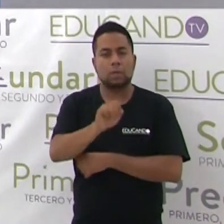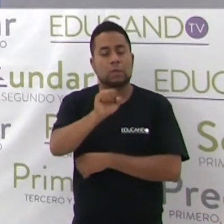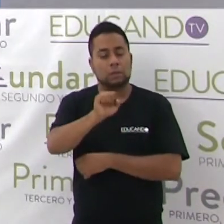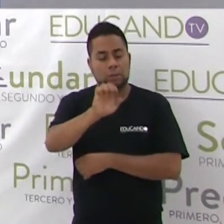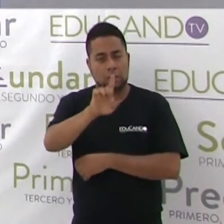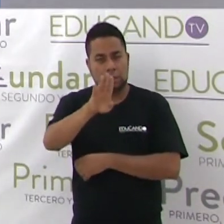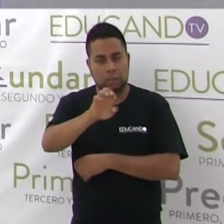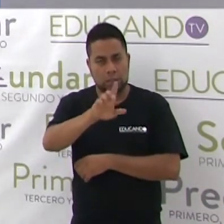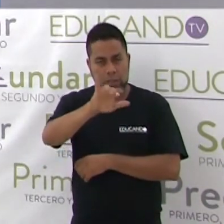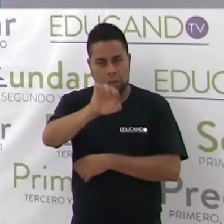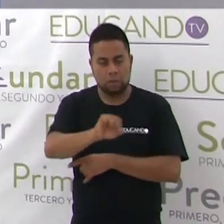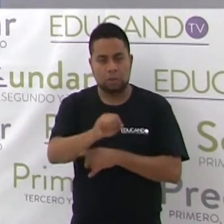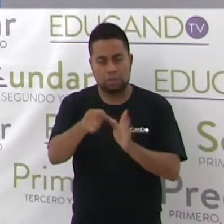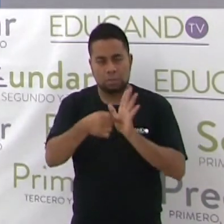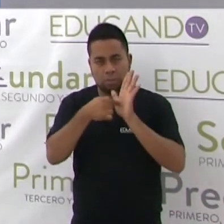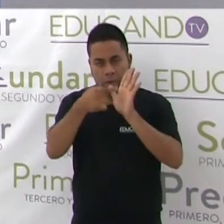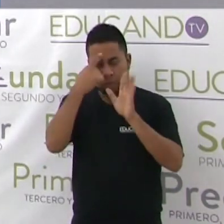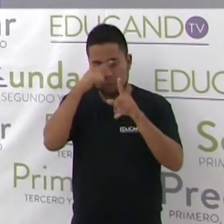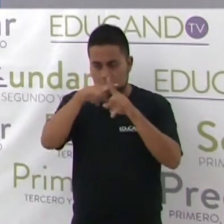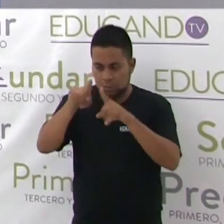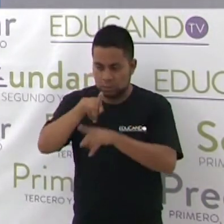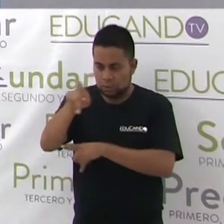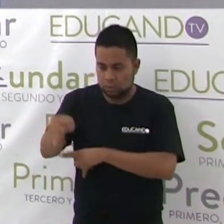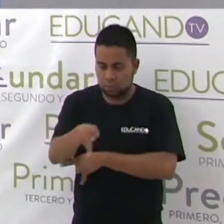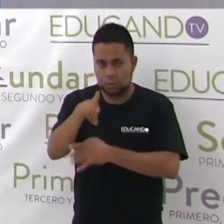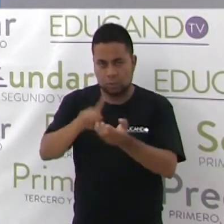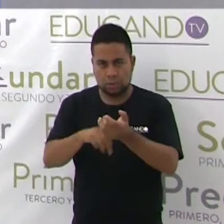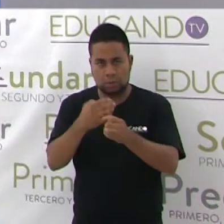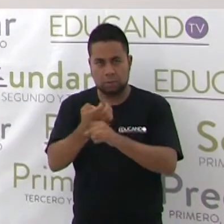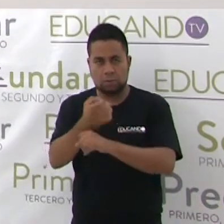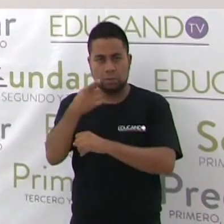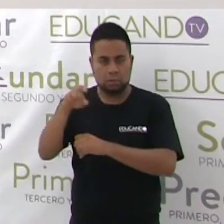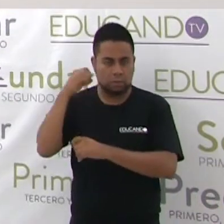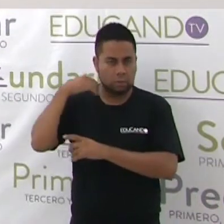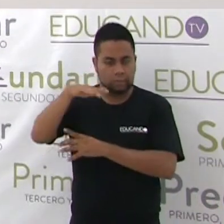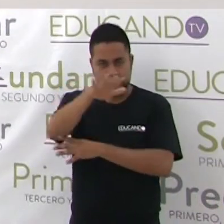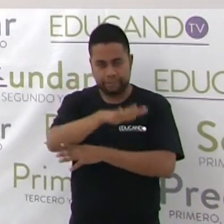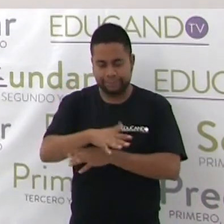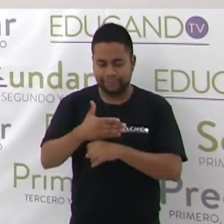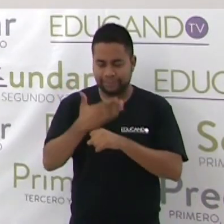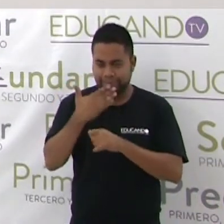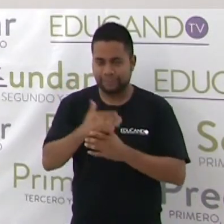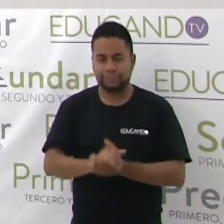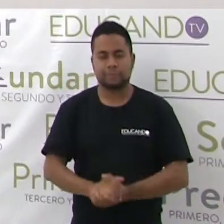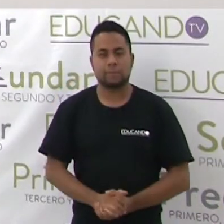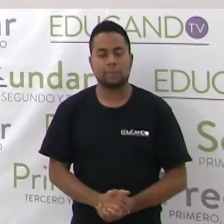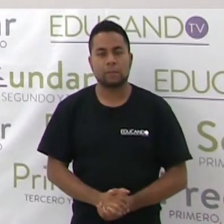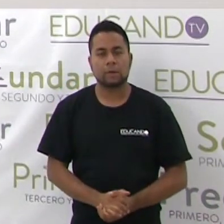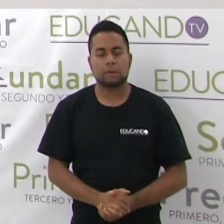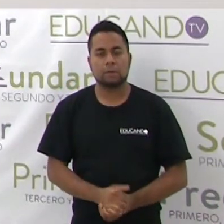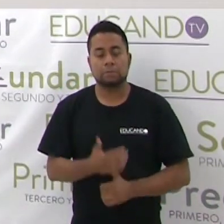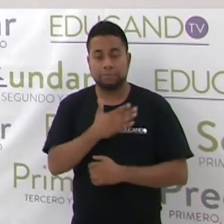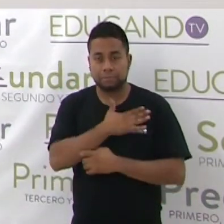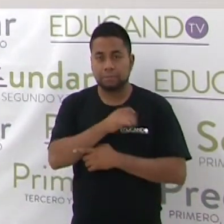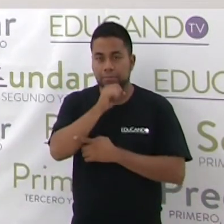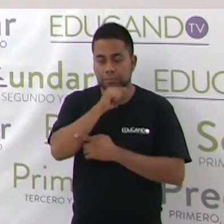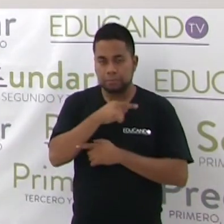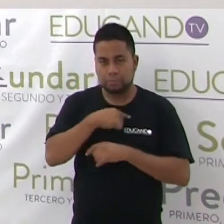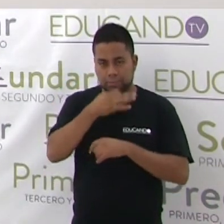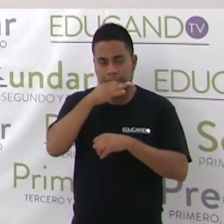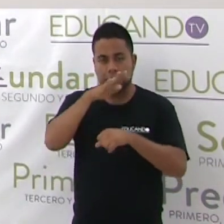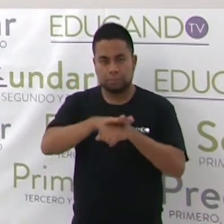lo presenta para los pueblos de Oaxaca. ¿Sí? Muy bien. Bueno, y también les digo,